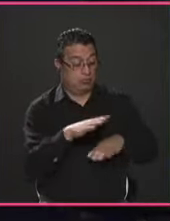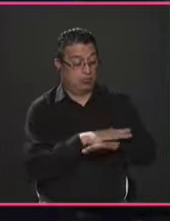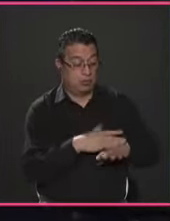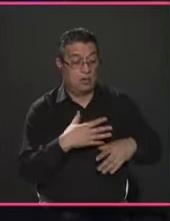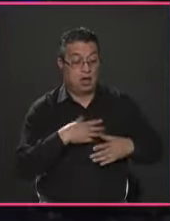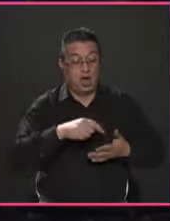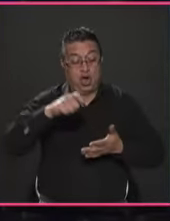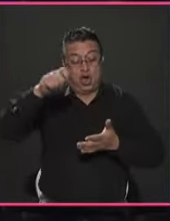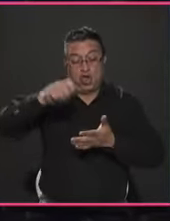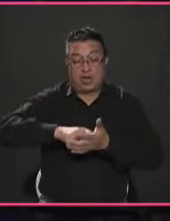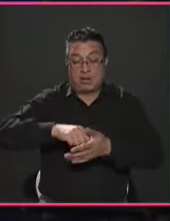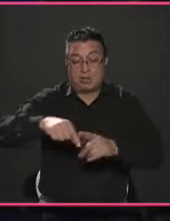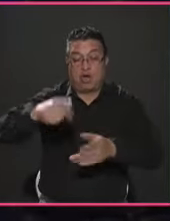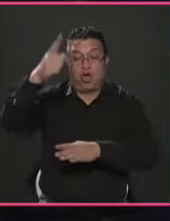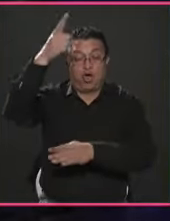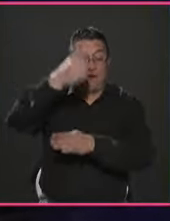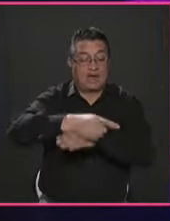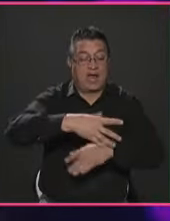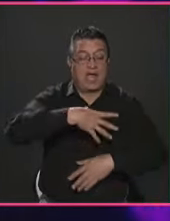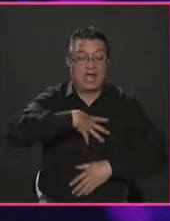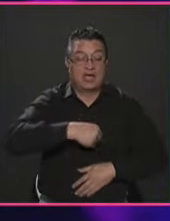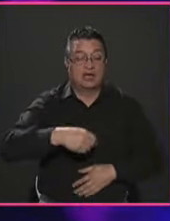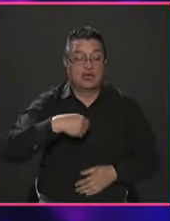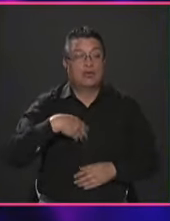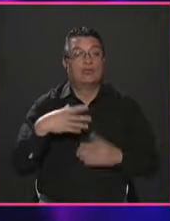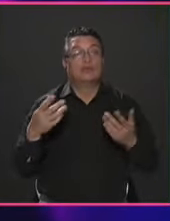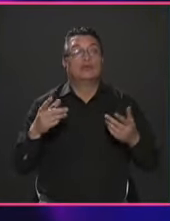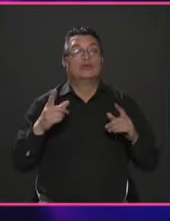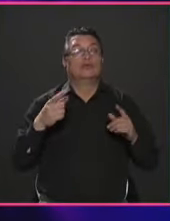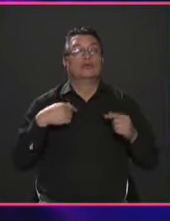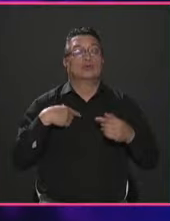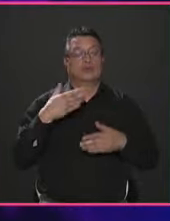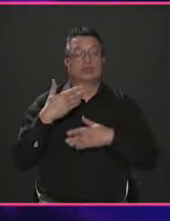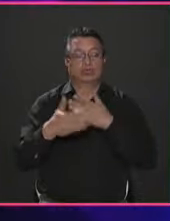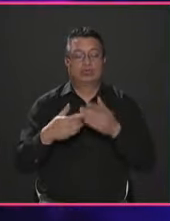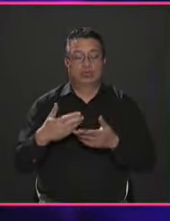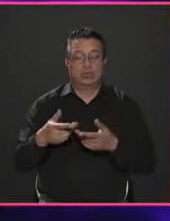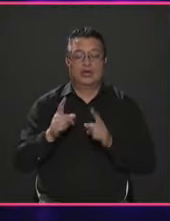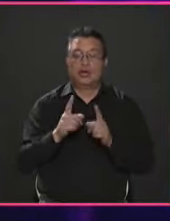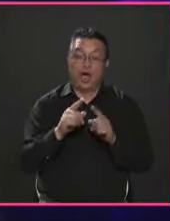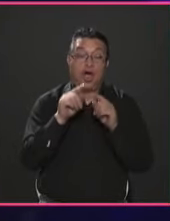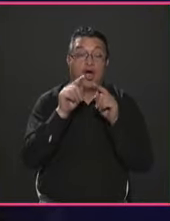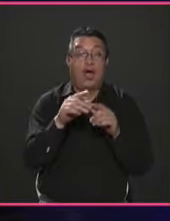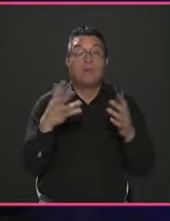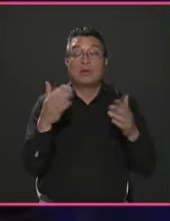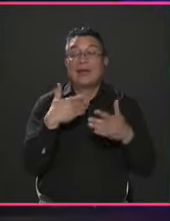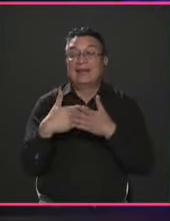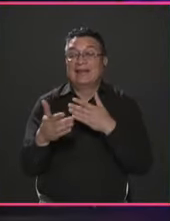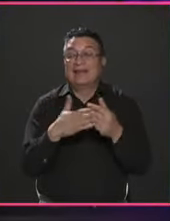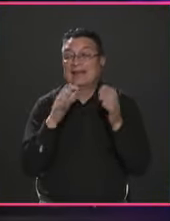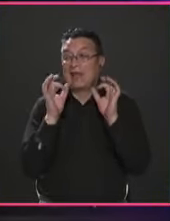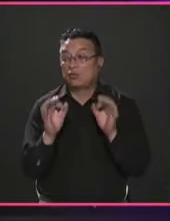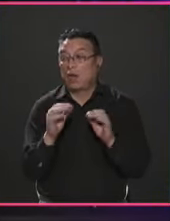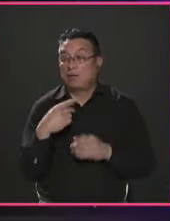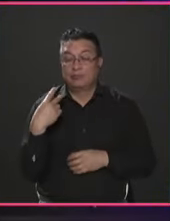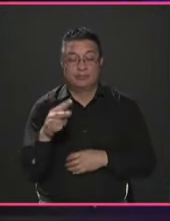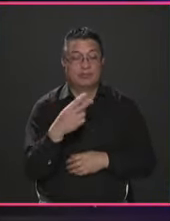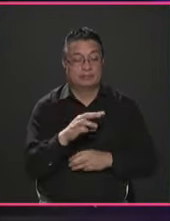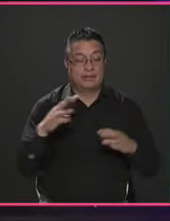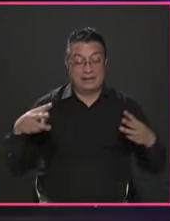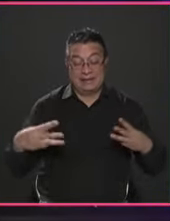teníamos un contrato que nos obligaba a cuidar a nuestros hijos porque íbamos a ten recibir un retorno en nuestras inversiones sino porque no nuestra naturaleza propia de nuestras redes de